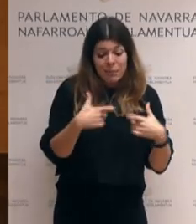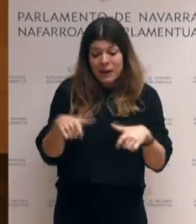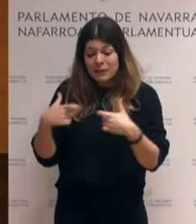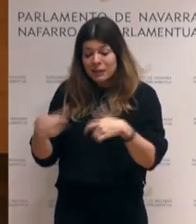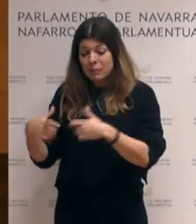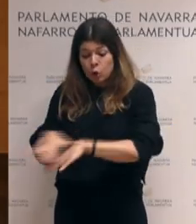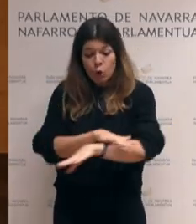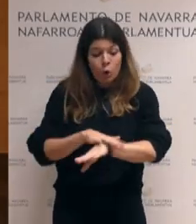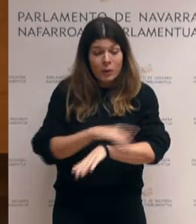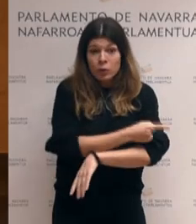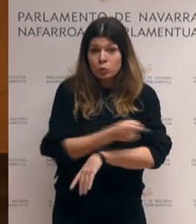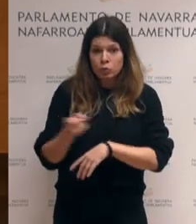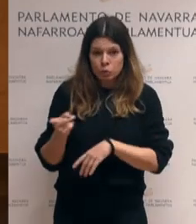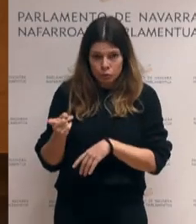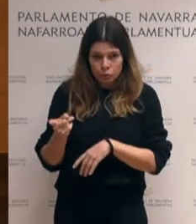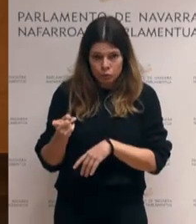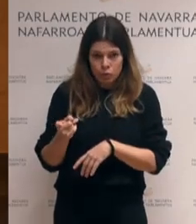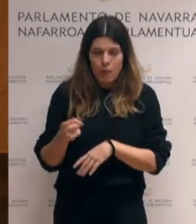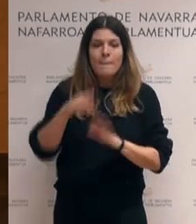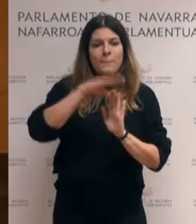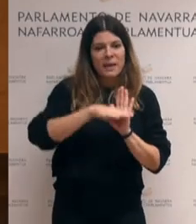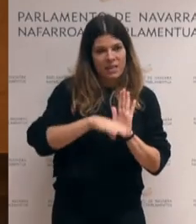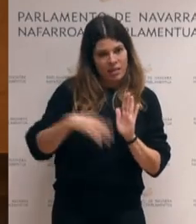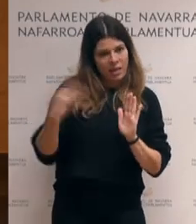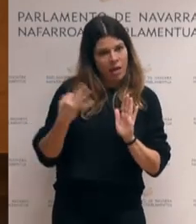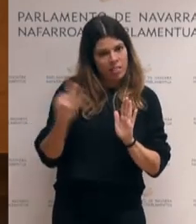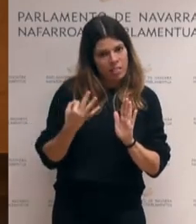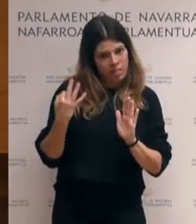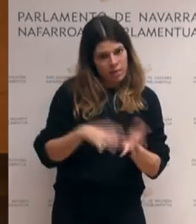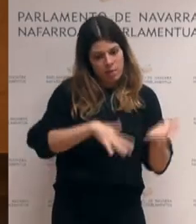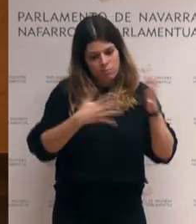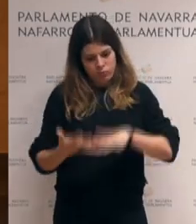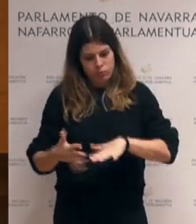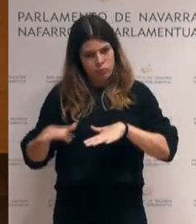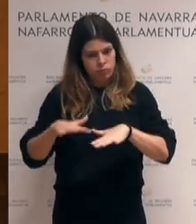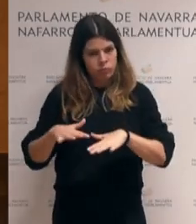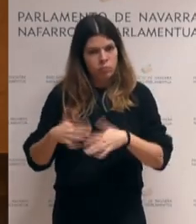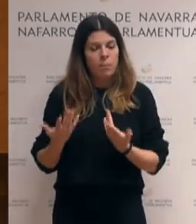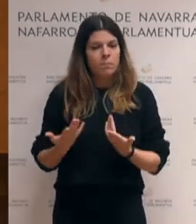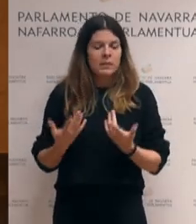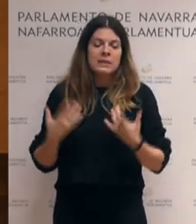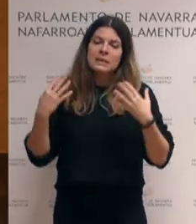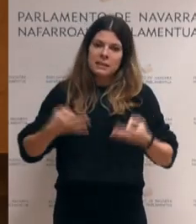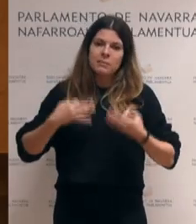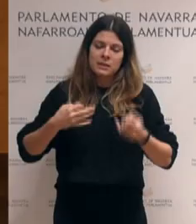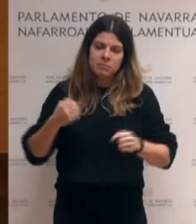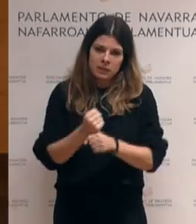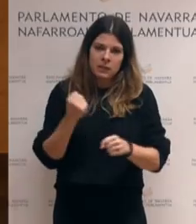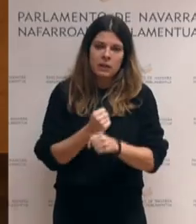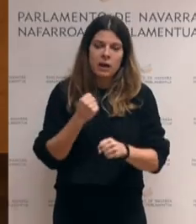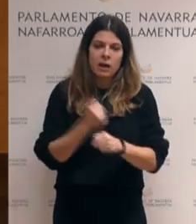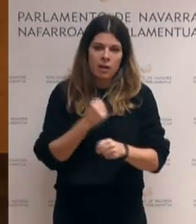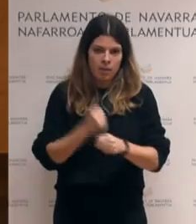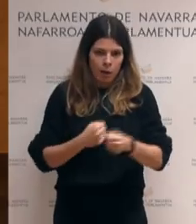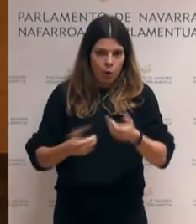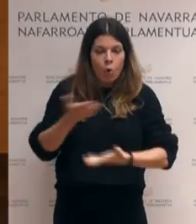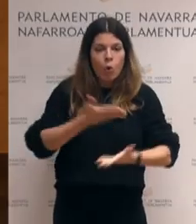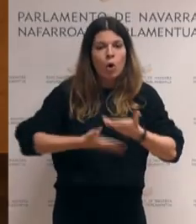Tomen las medidas pertinentes y siempre trabajando conjuntamente con los movimientos sociales